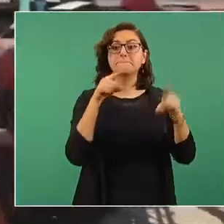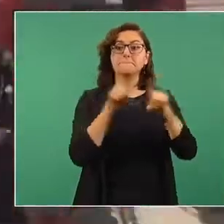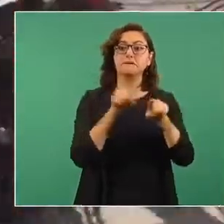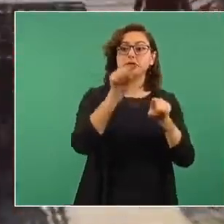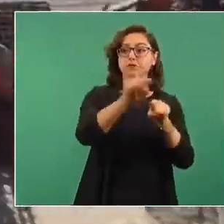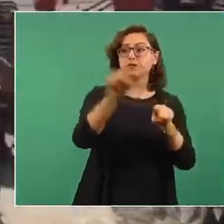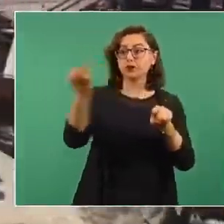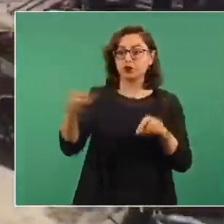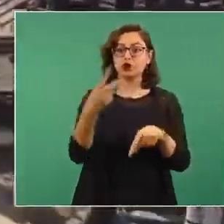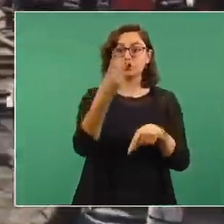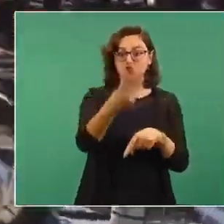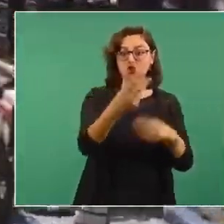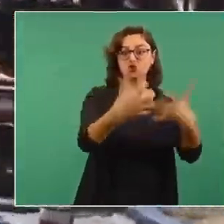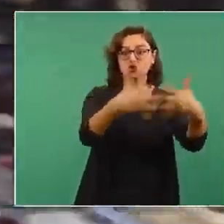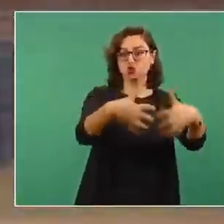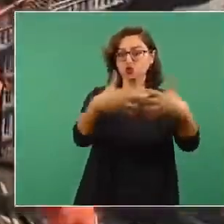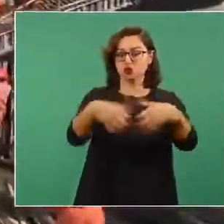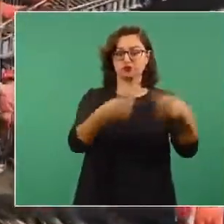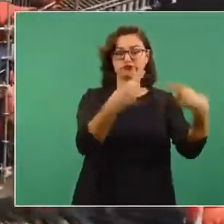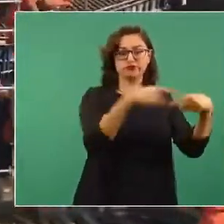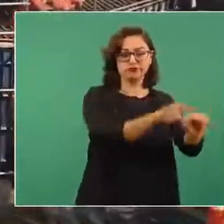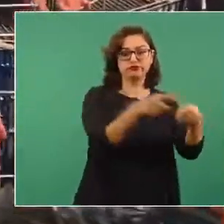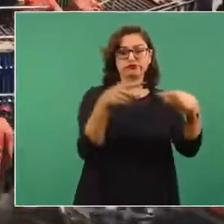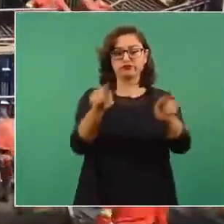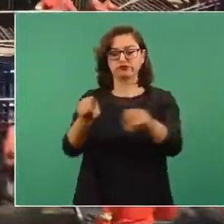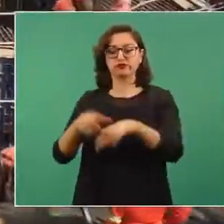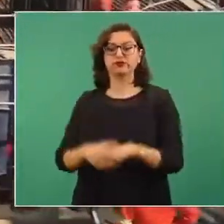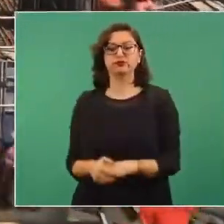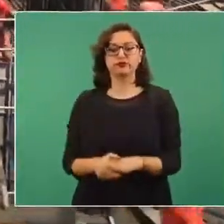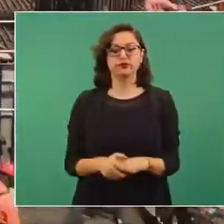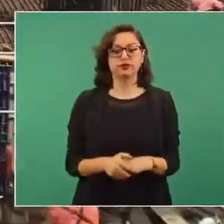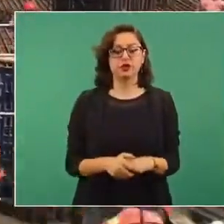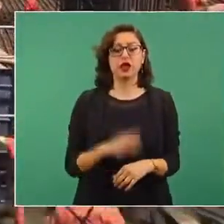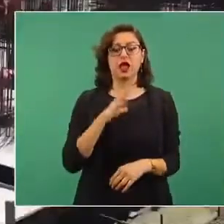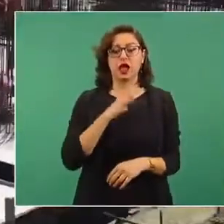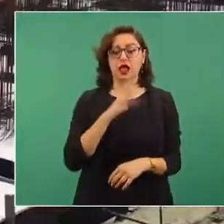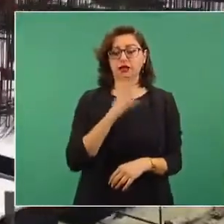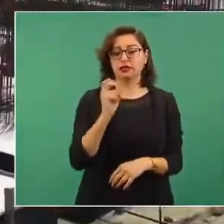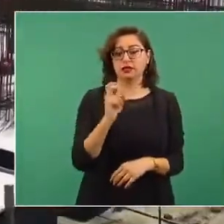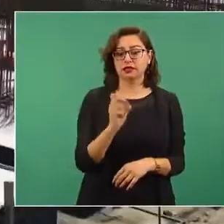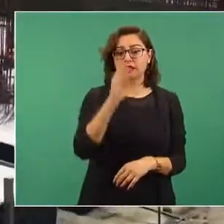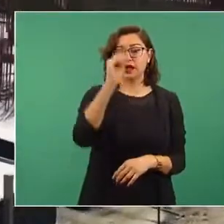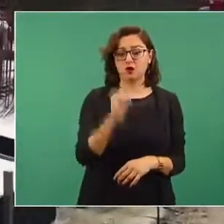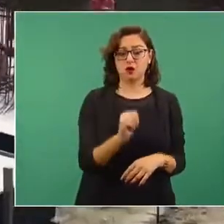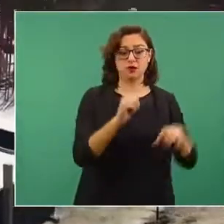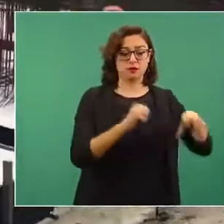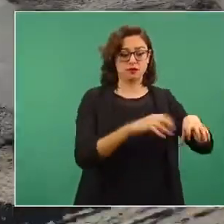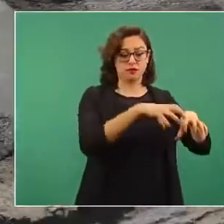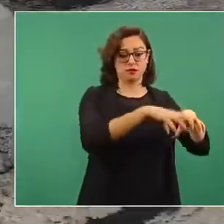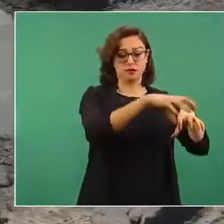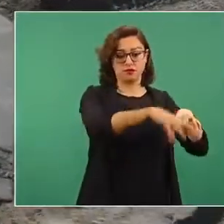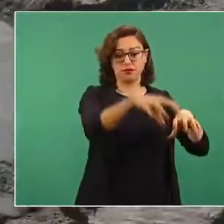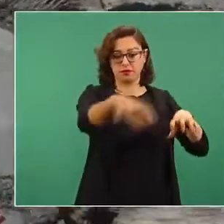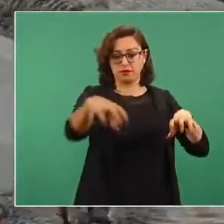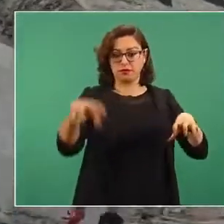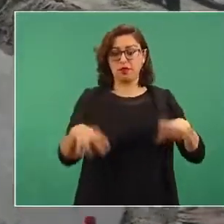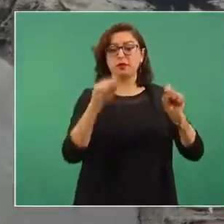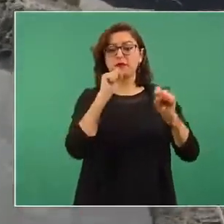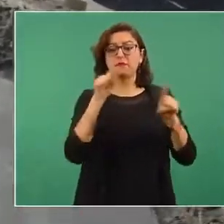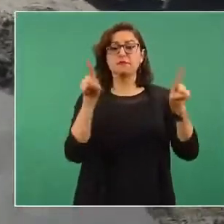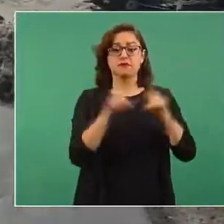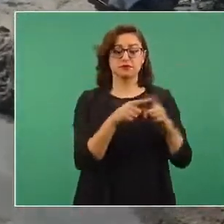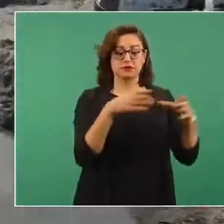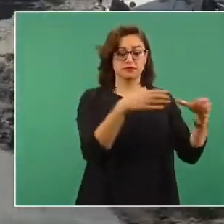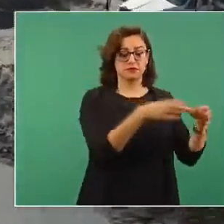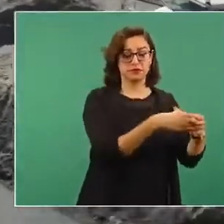fabricación y montaje de concreto precolado. En el paquete 1, se suman 39 frentes con la incorporación de la fabricación de los tanques decantados y